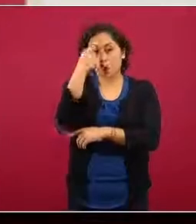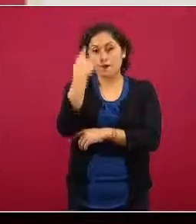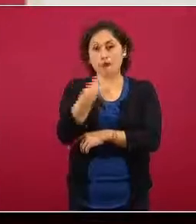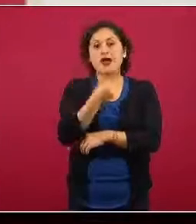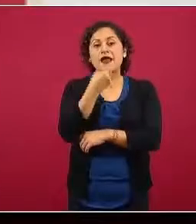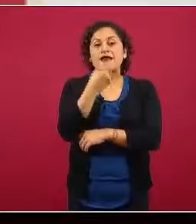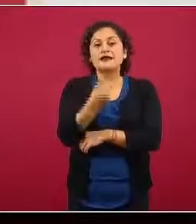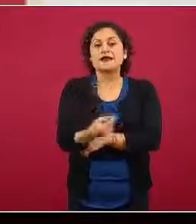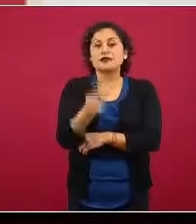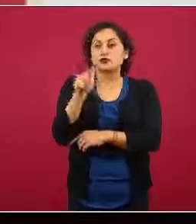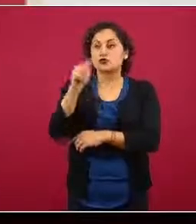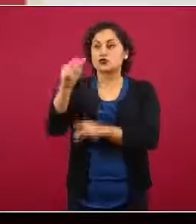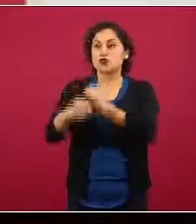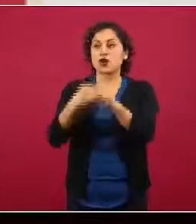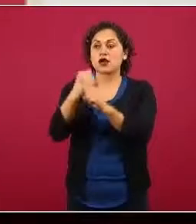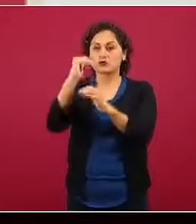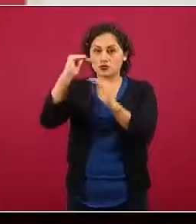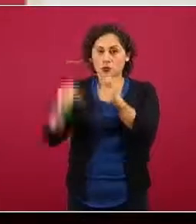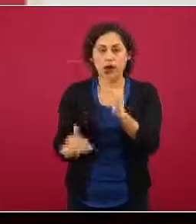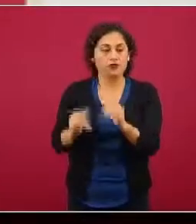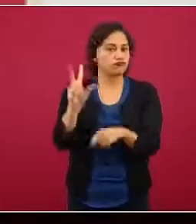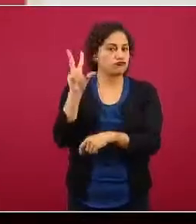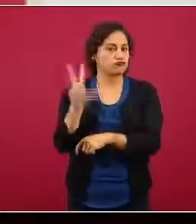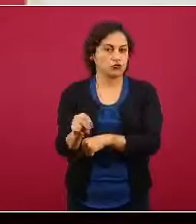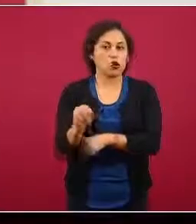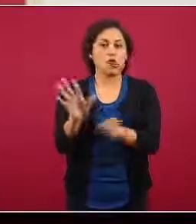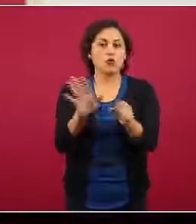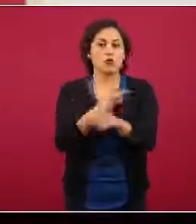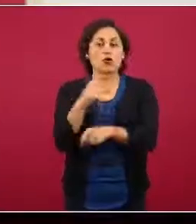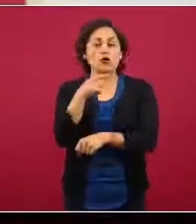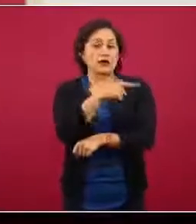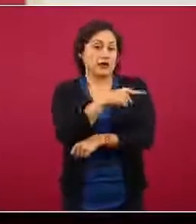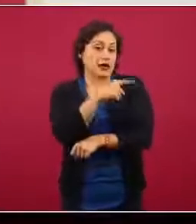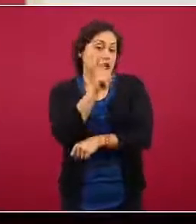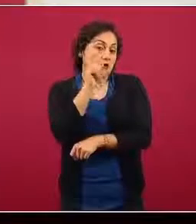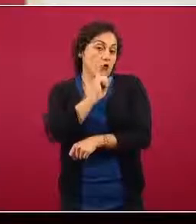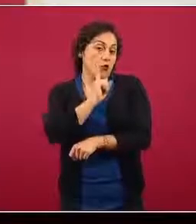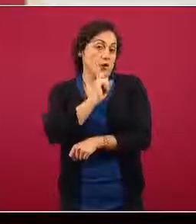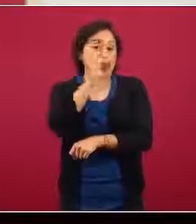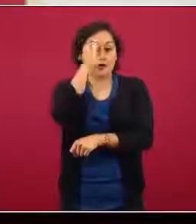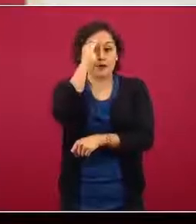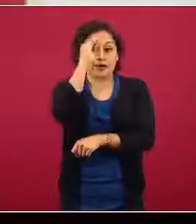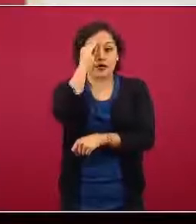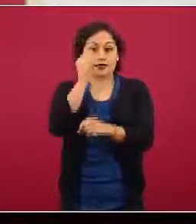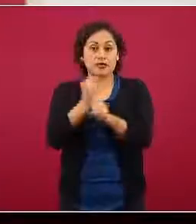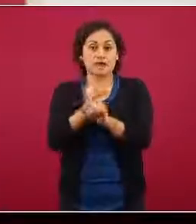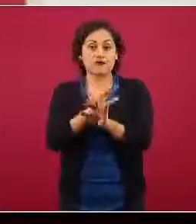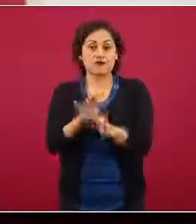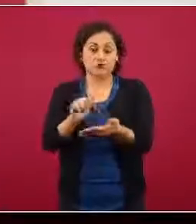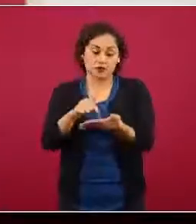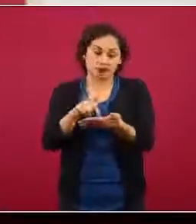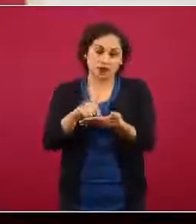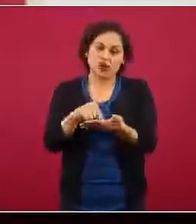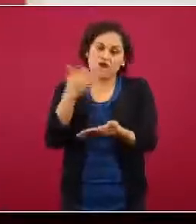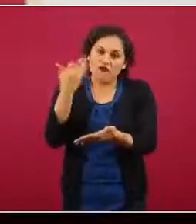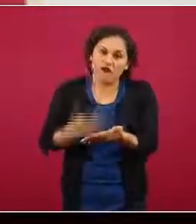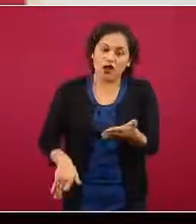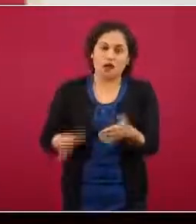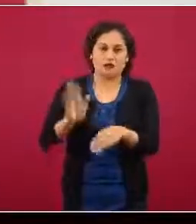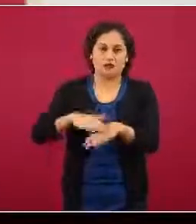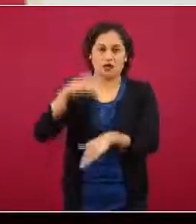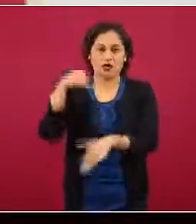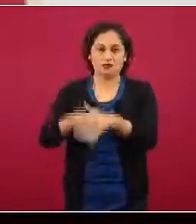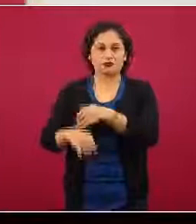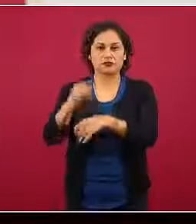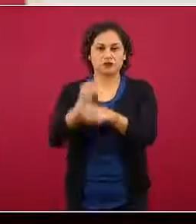de 18 años, porque ella piensa que los datos son limitados para su uso en menores de